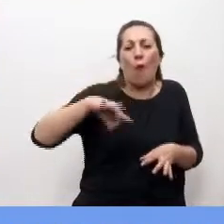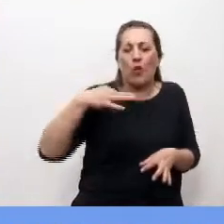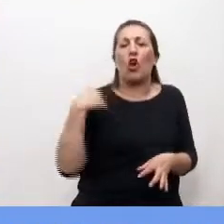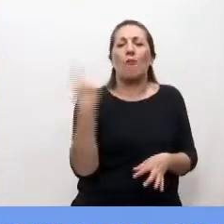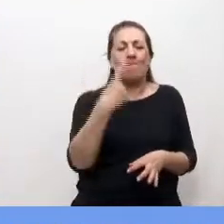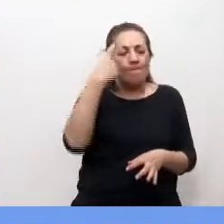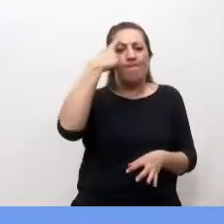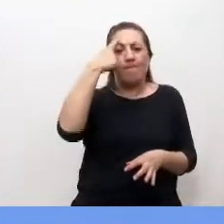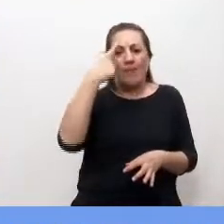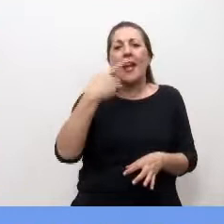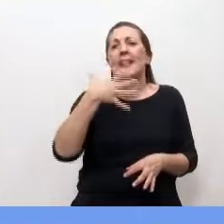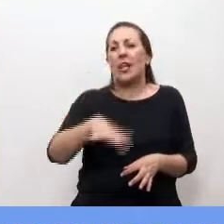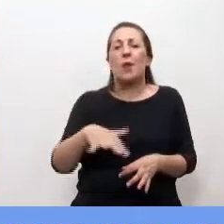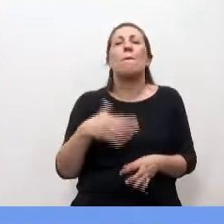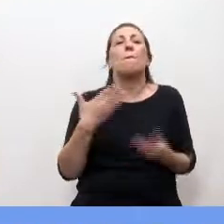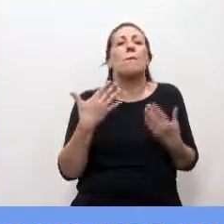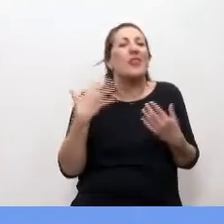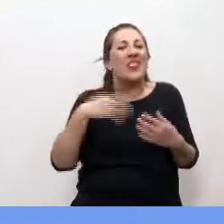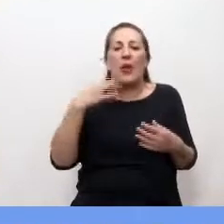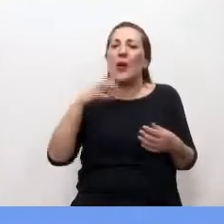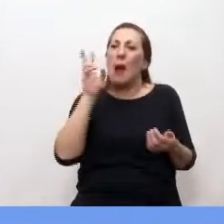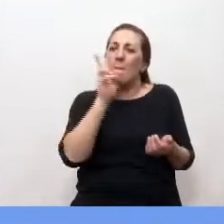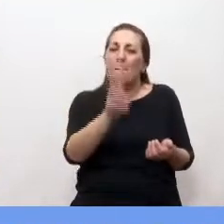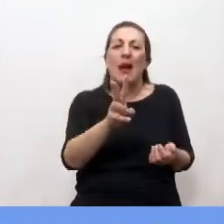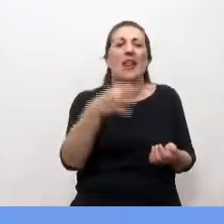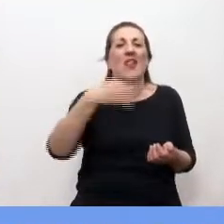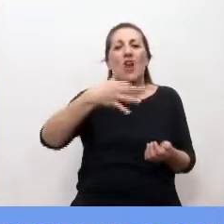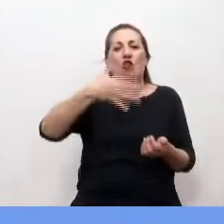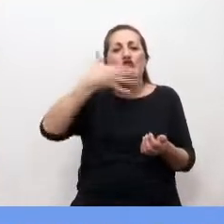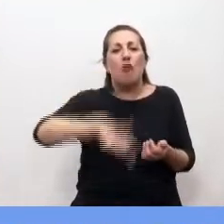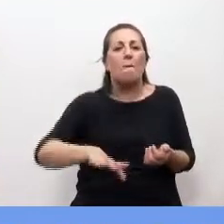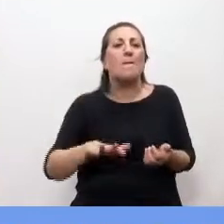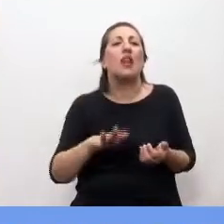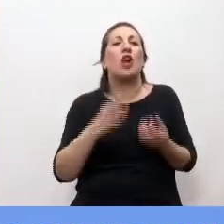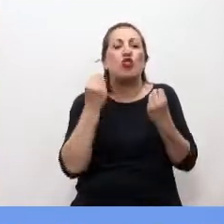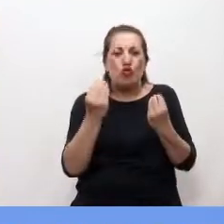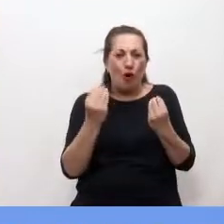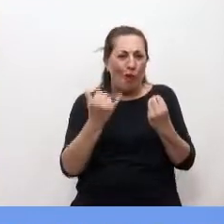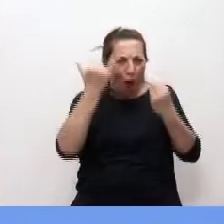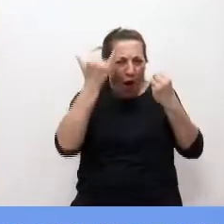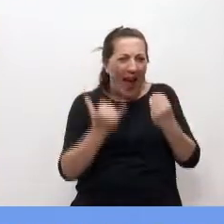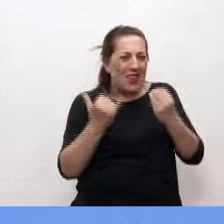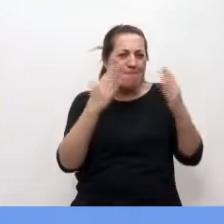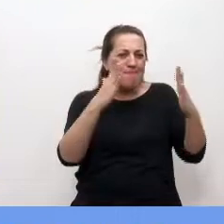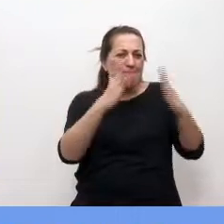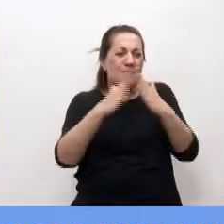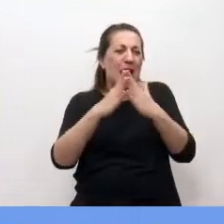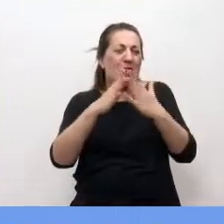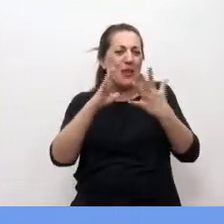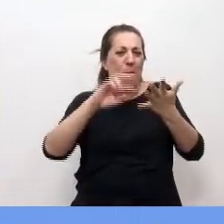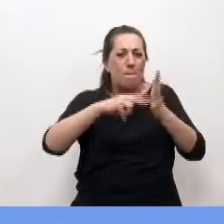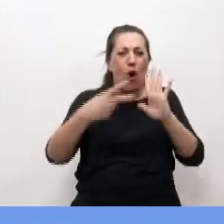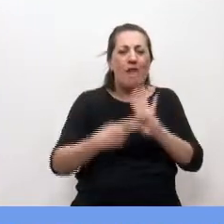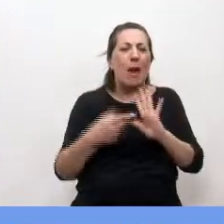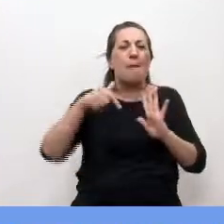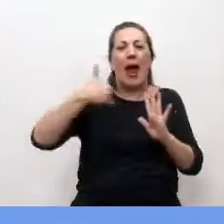que teníamos que poder dimensionar y comprender el hábitat informal que existía en la Argentina a través